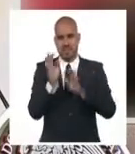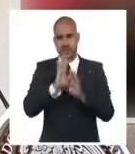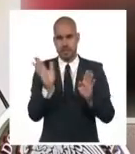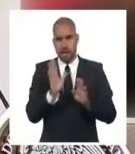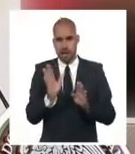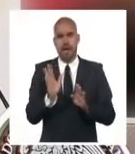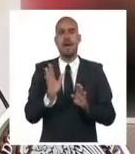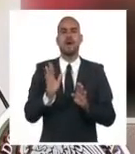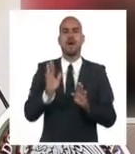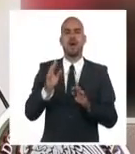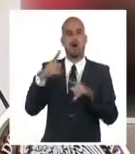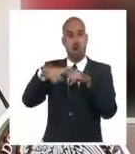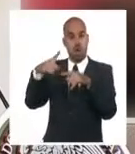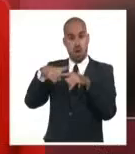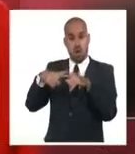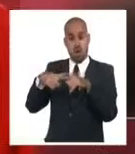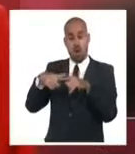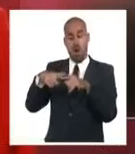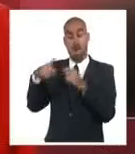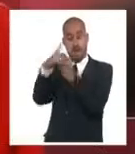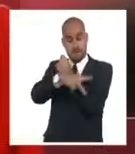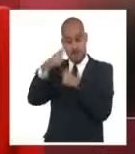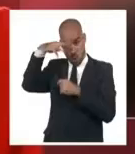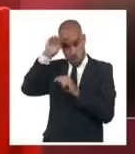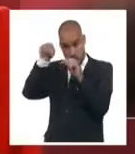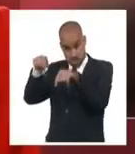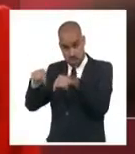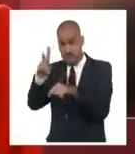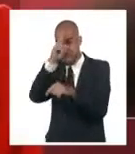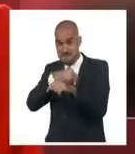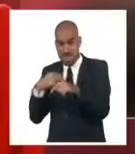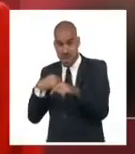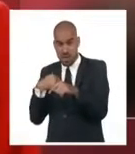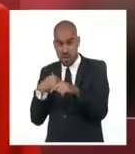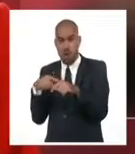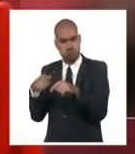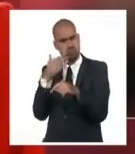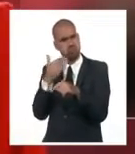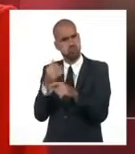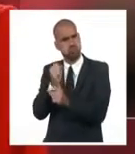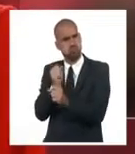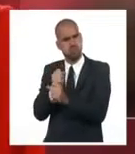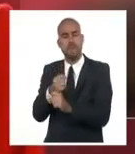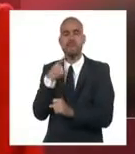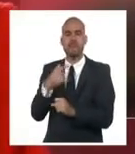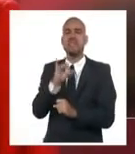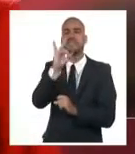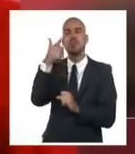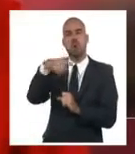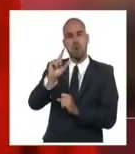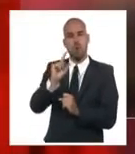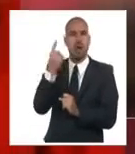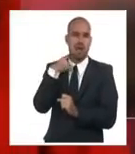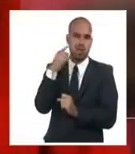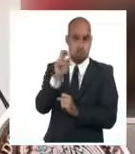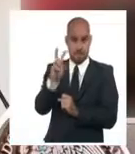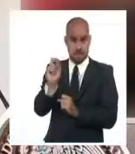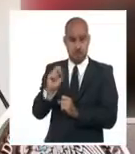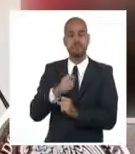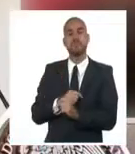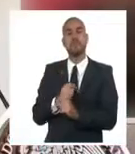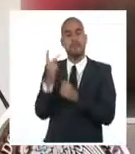médicos de la isla. Por ejemplo, el 7 de julio de 2020, el ministro de Salud de Italia, Roberto